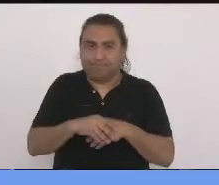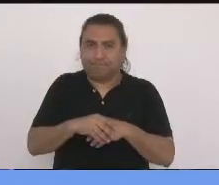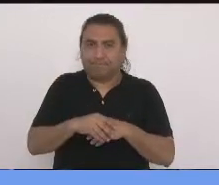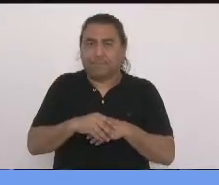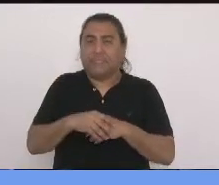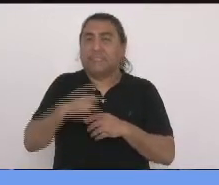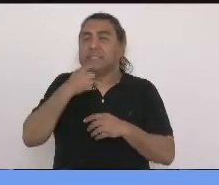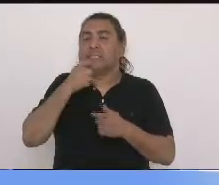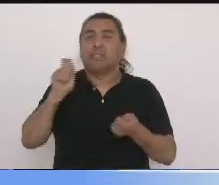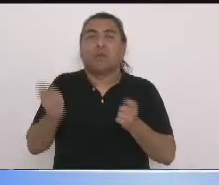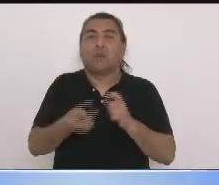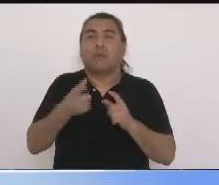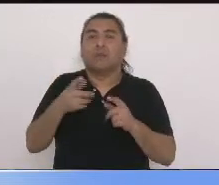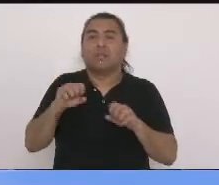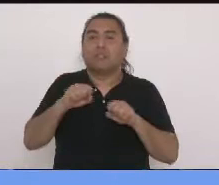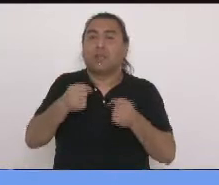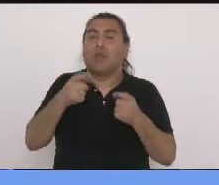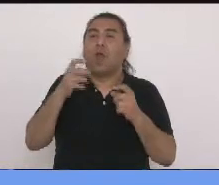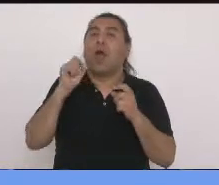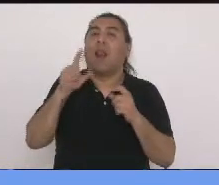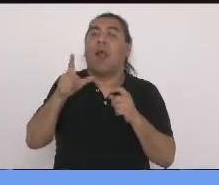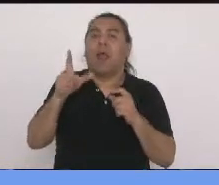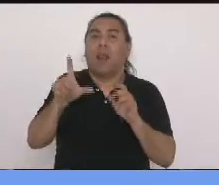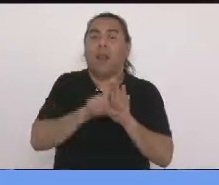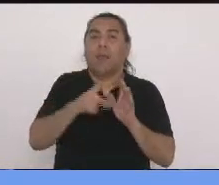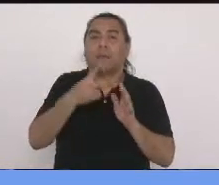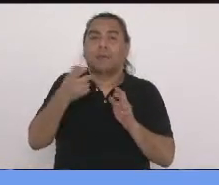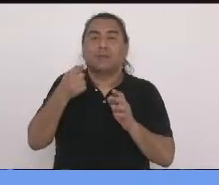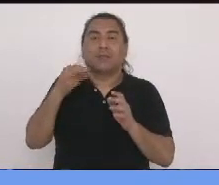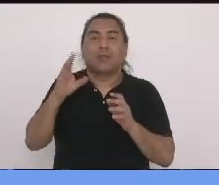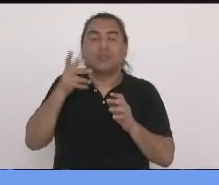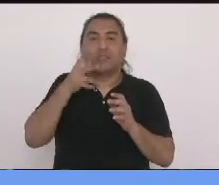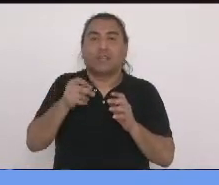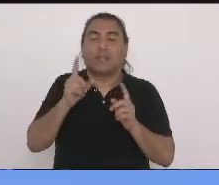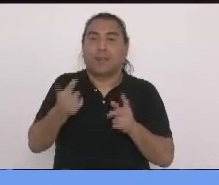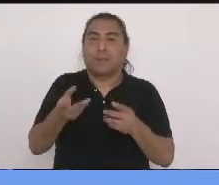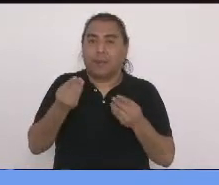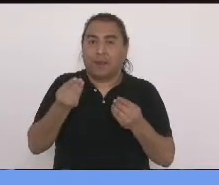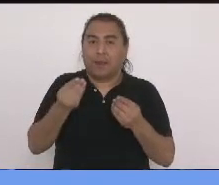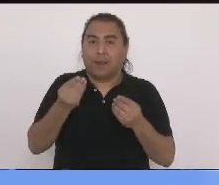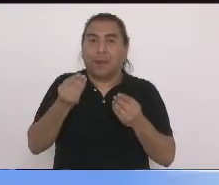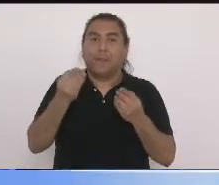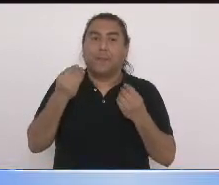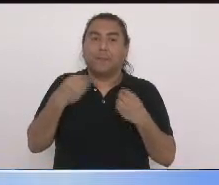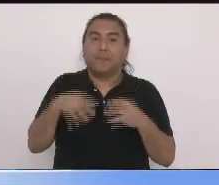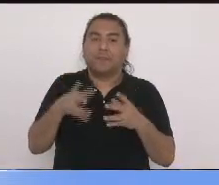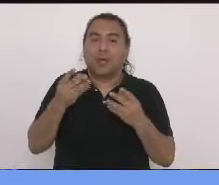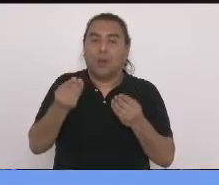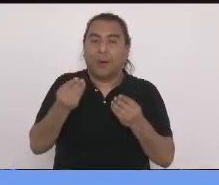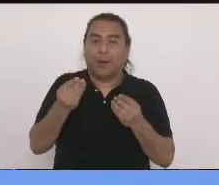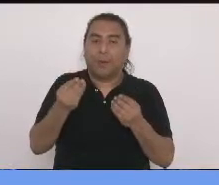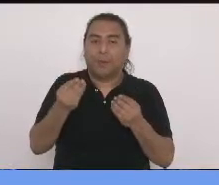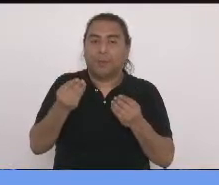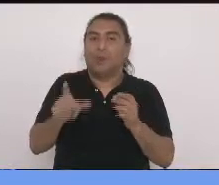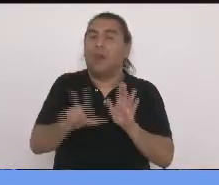si deroga la 26 080 y se pone en funcionamiento la